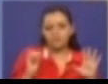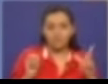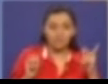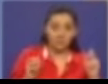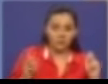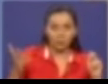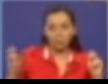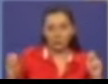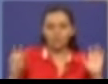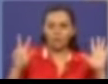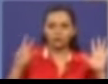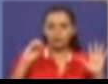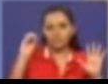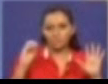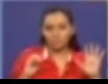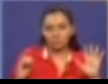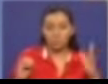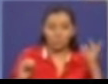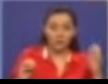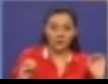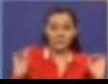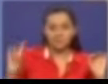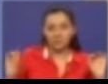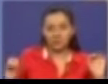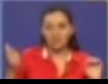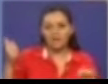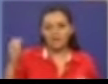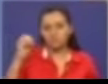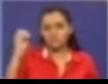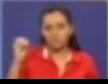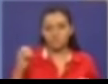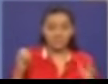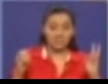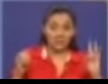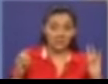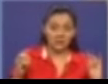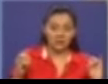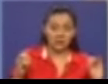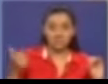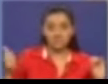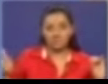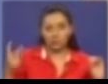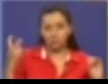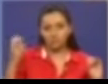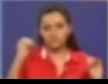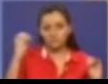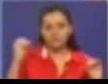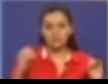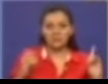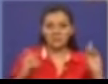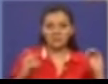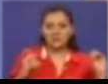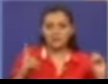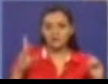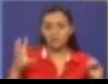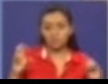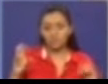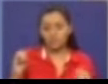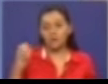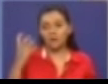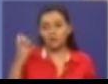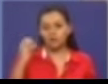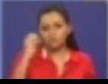40, 8%. De 40 a 70, 10%. De 70 a 100, 12%. De 100 a 150,